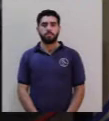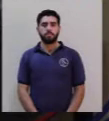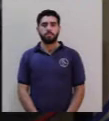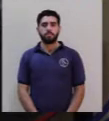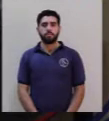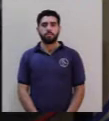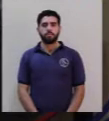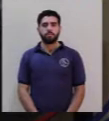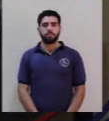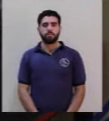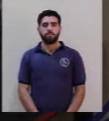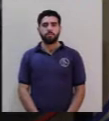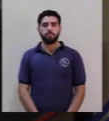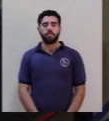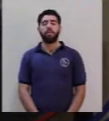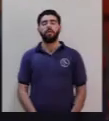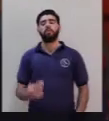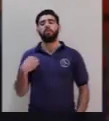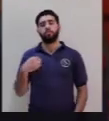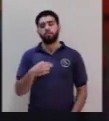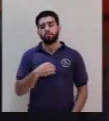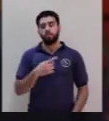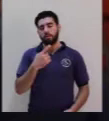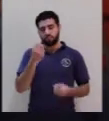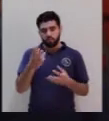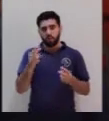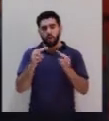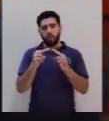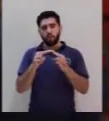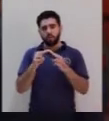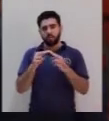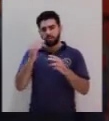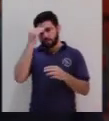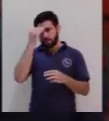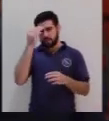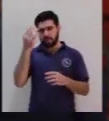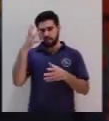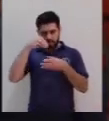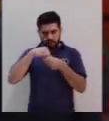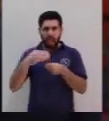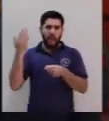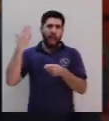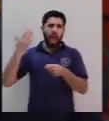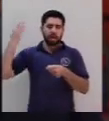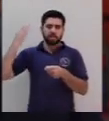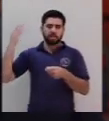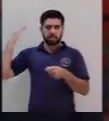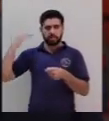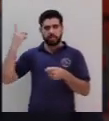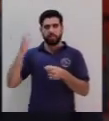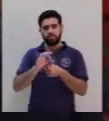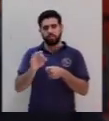Kochin Kakashah, Rumarin Kasorka Rejun Tijonembre Chihue. Los conocimientos ancestrales que existen en nuestras comunidades son muy importantes para el día de